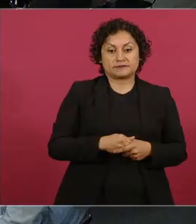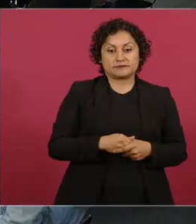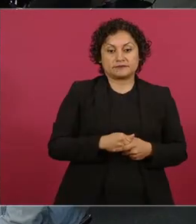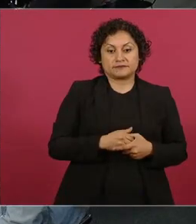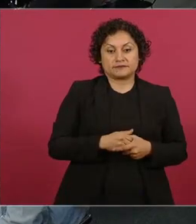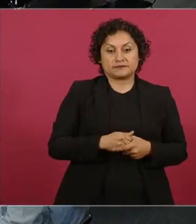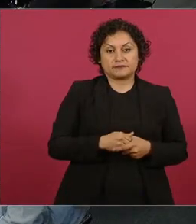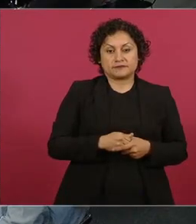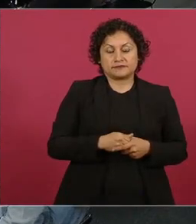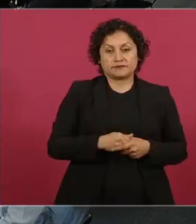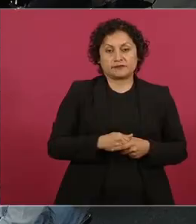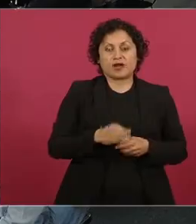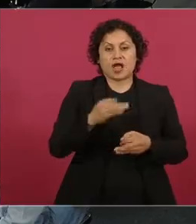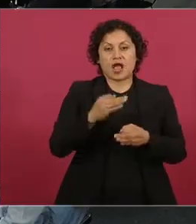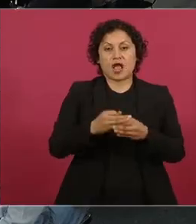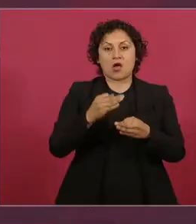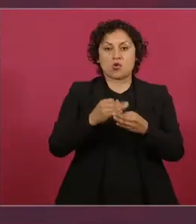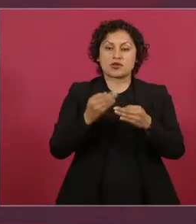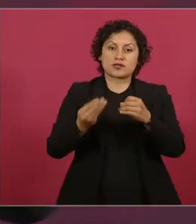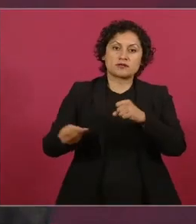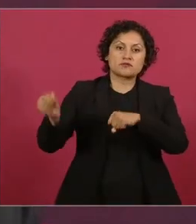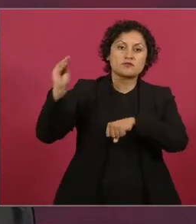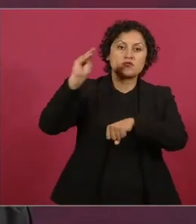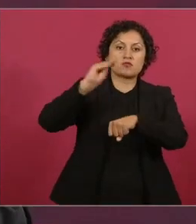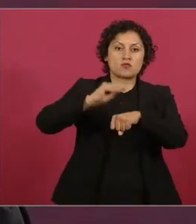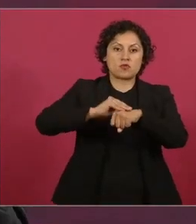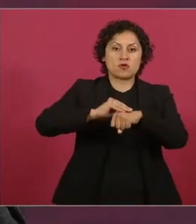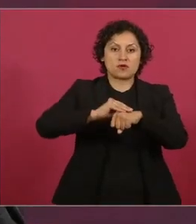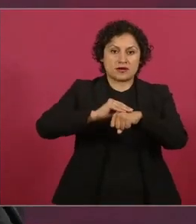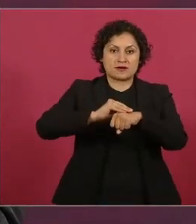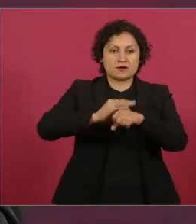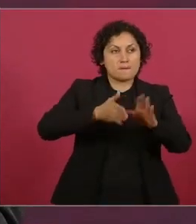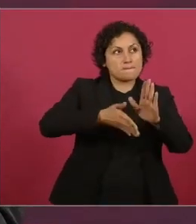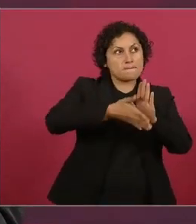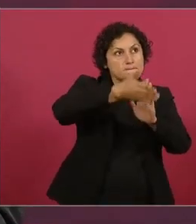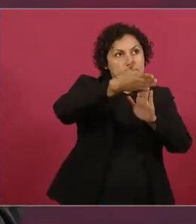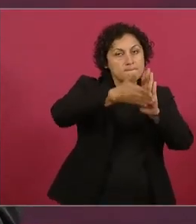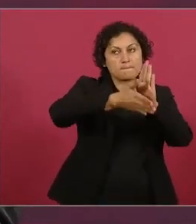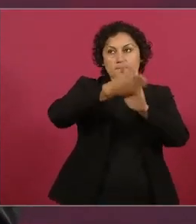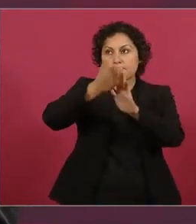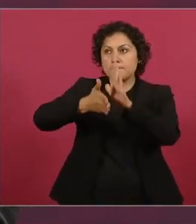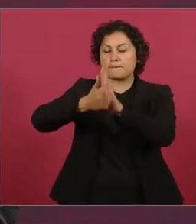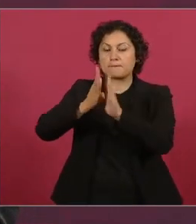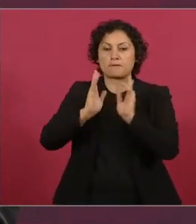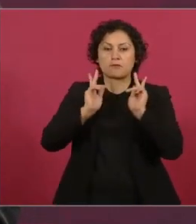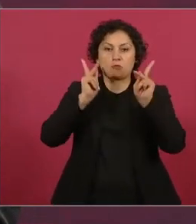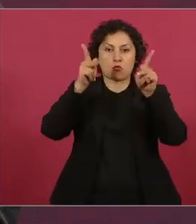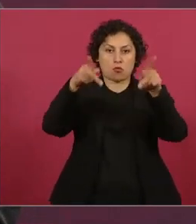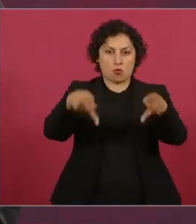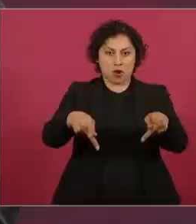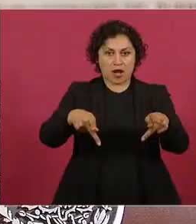de las estructuras del puente. Hay una foto reciente,